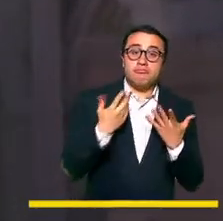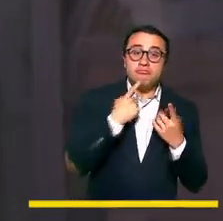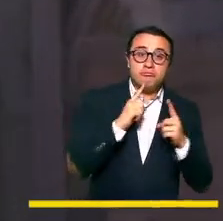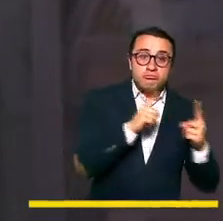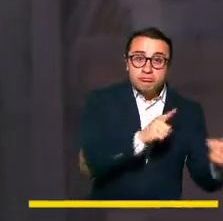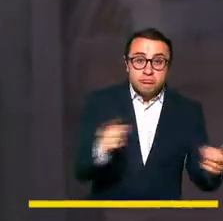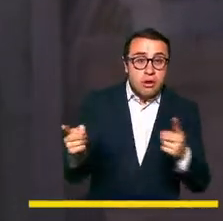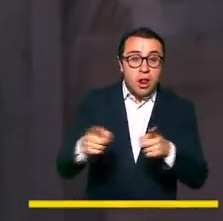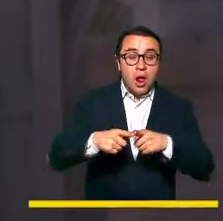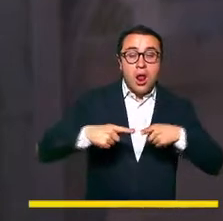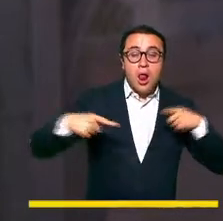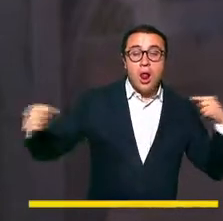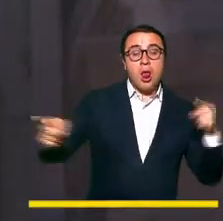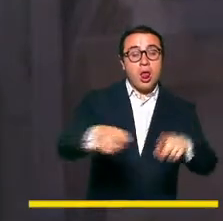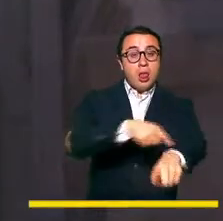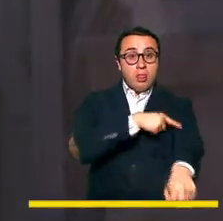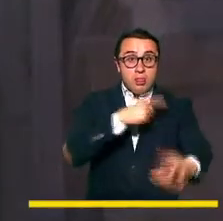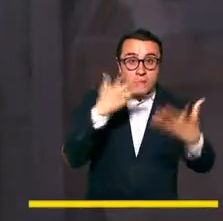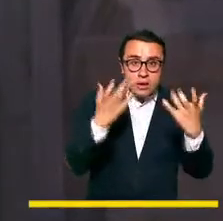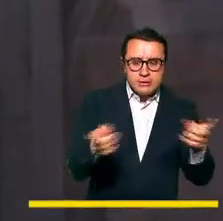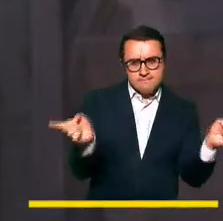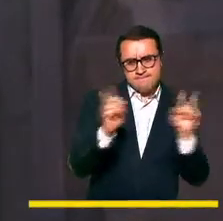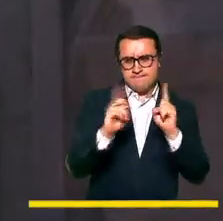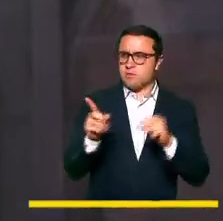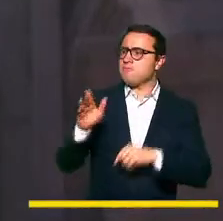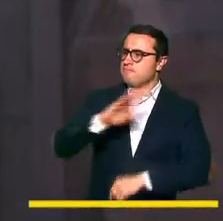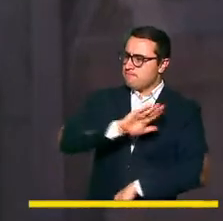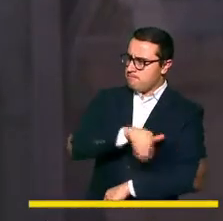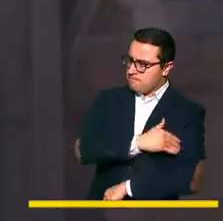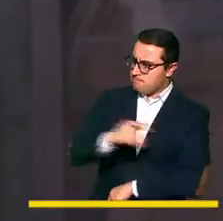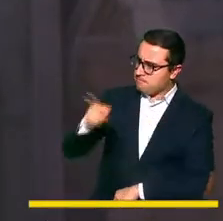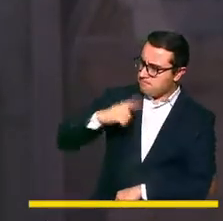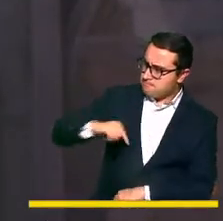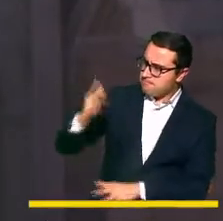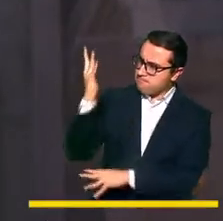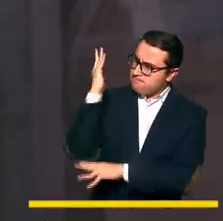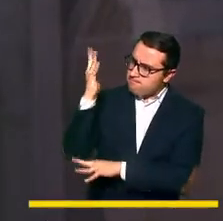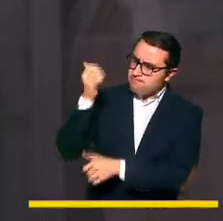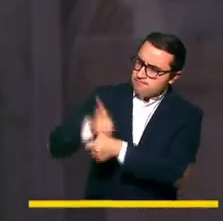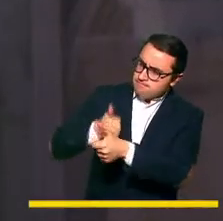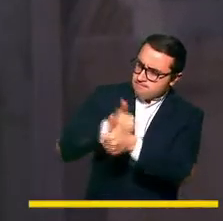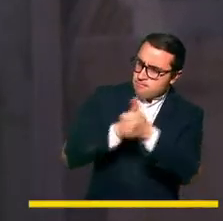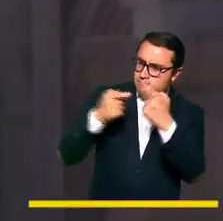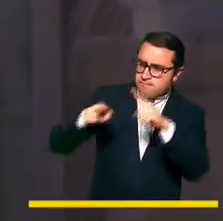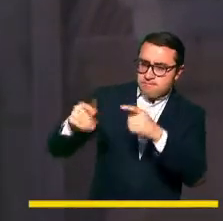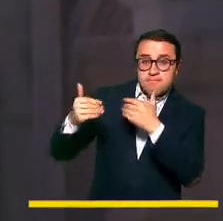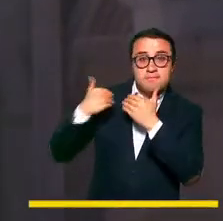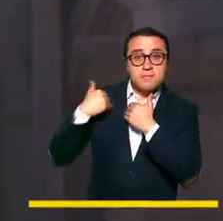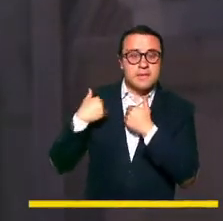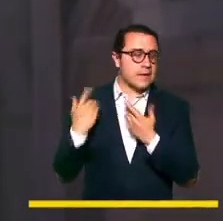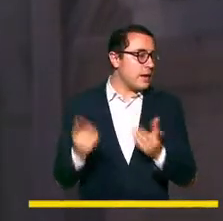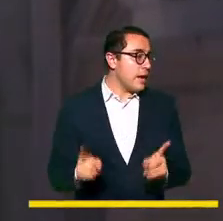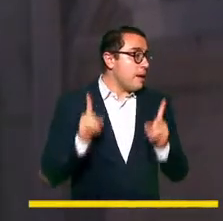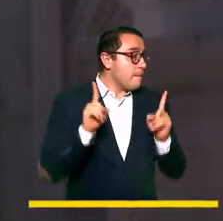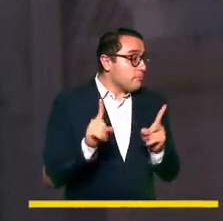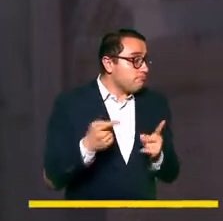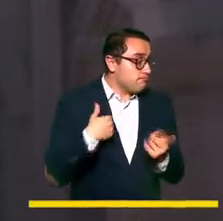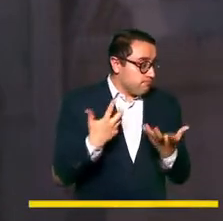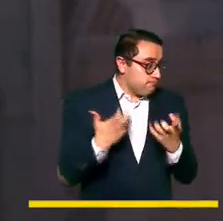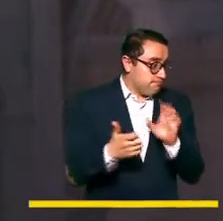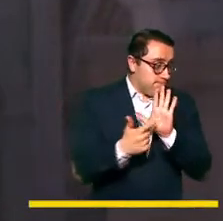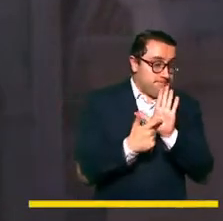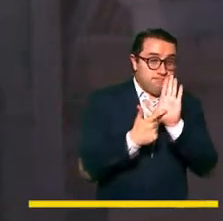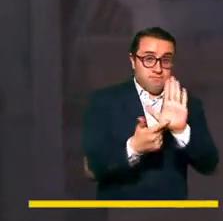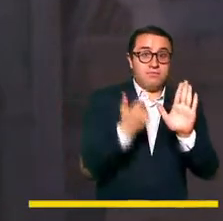los ministros mismos hablen de estos temas bajo su responsabilidad, pero sí lo que quiero señalar es que si